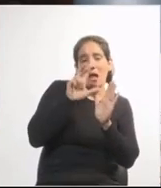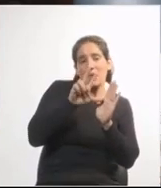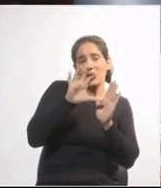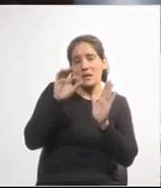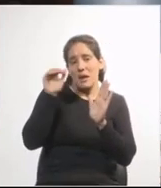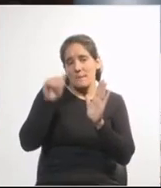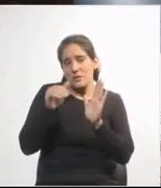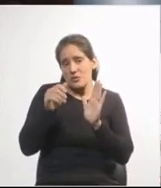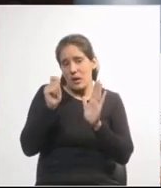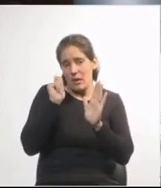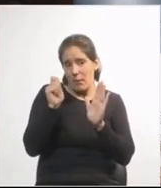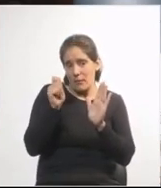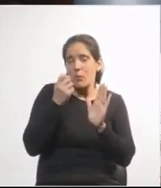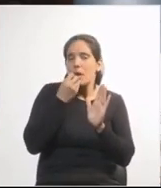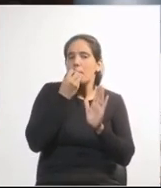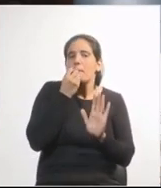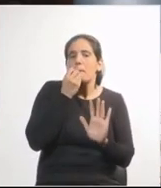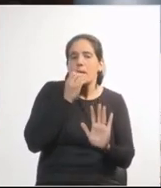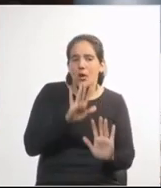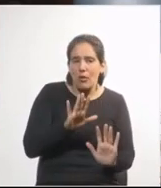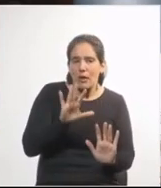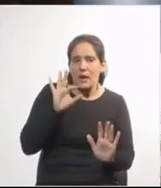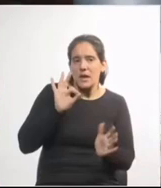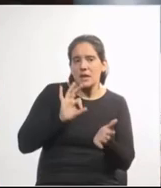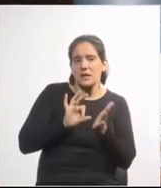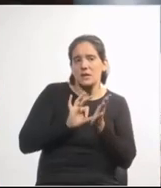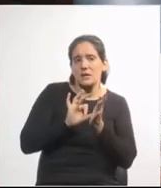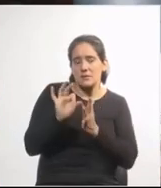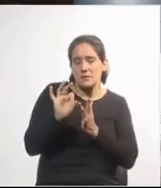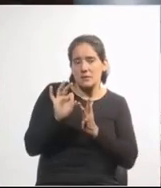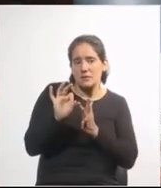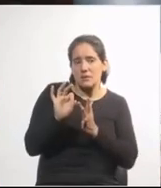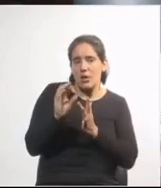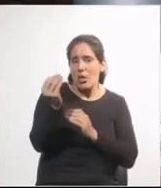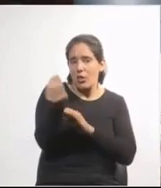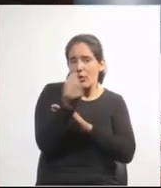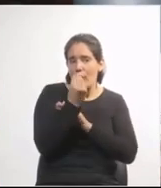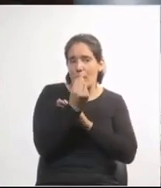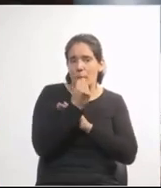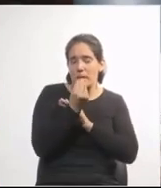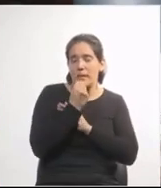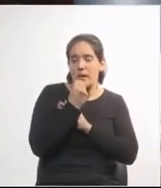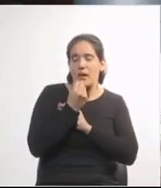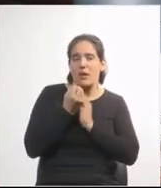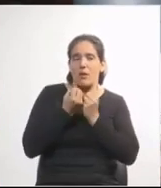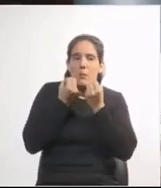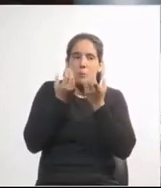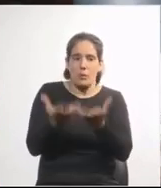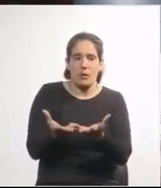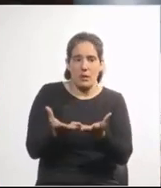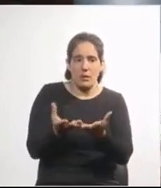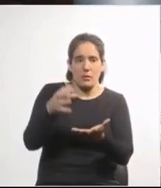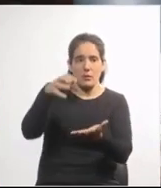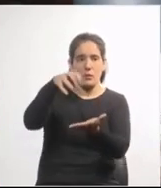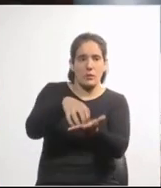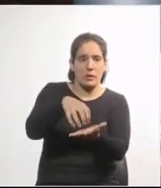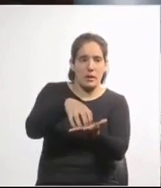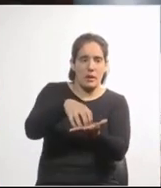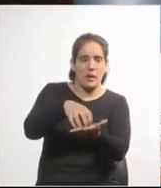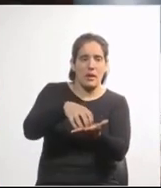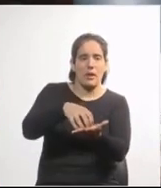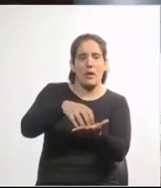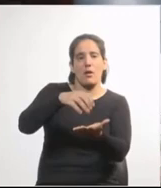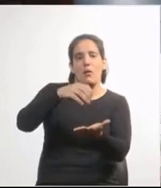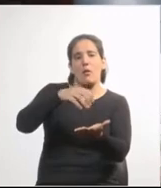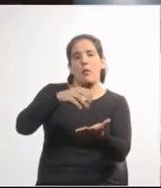pesos para la mejora del servicio de alimentación con destino prioritario para la Unidad 4 Santiago Vázquez y la